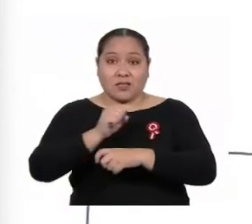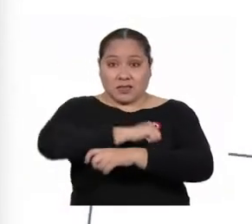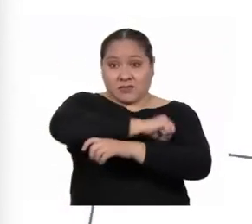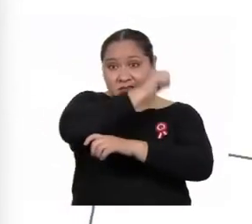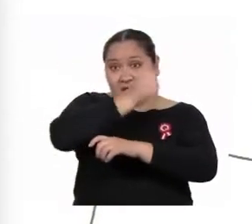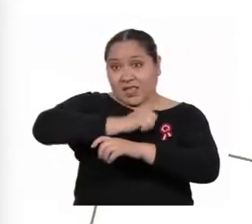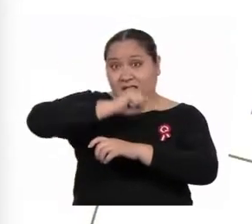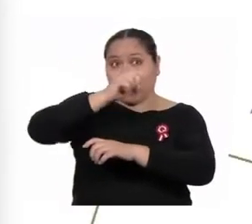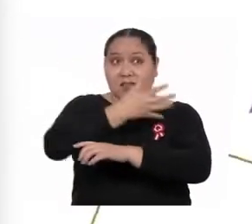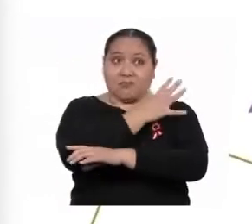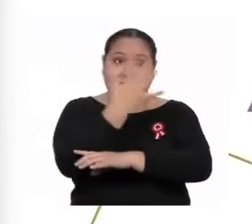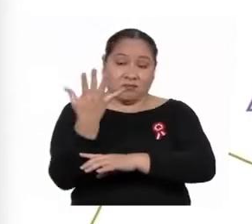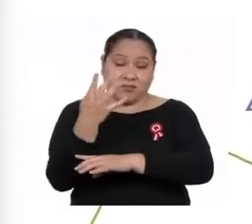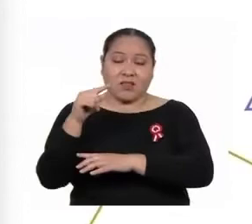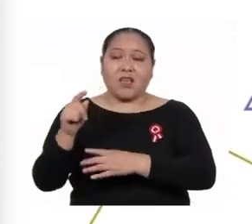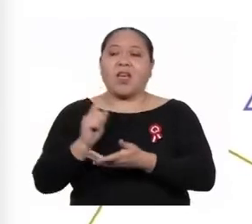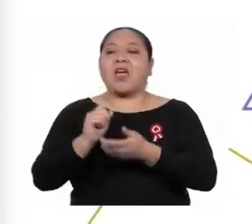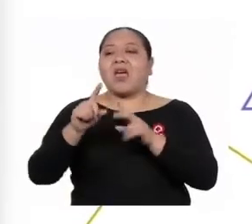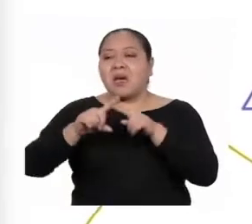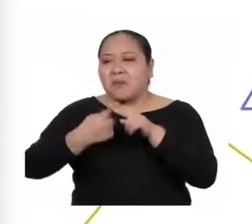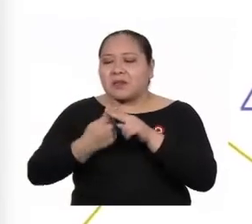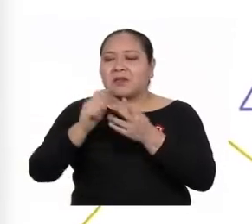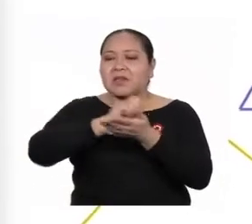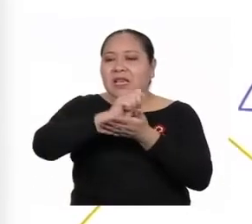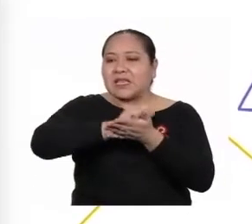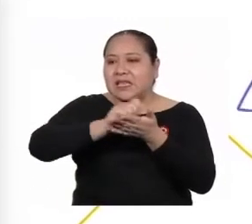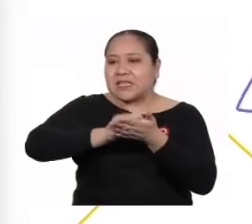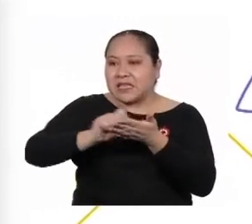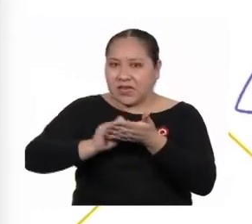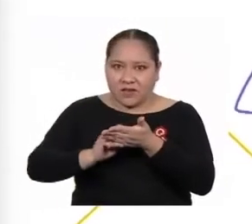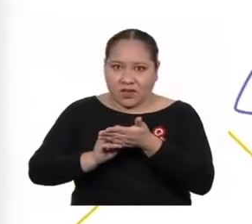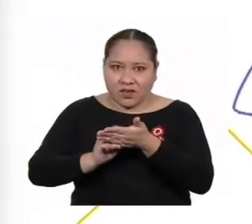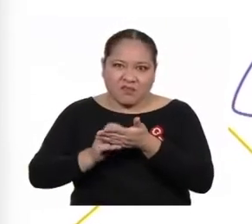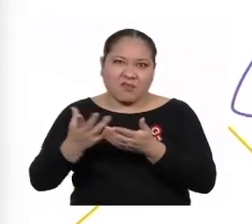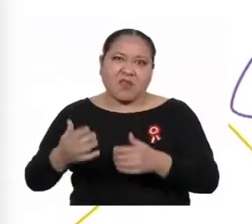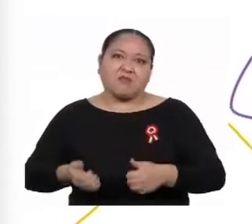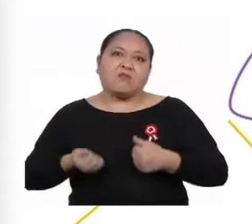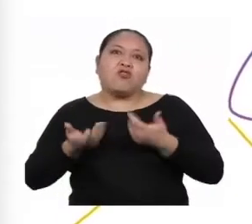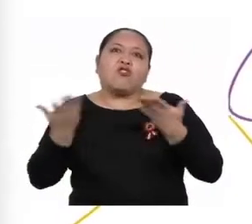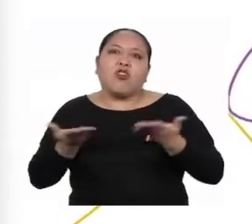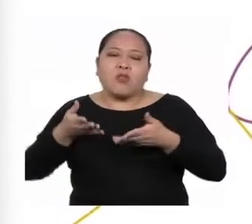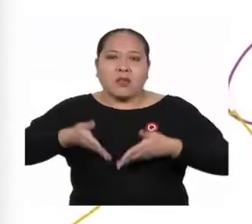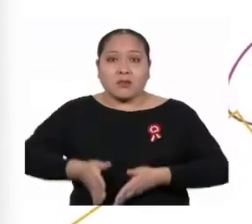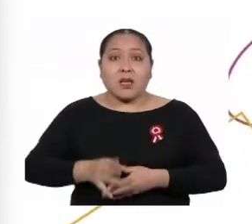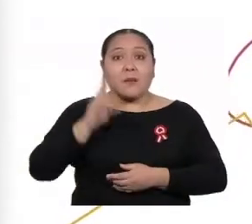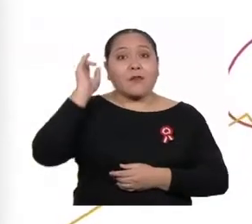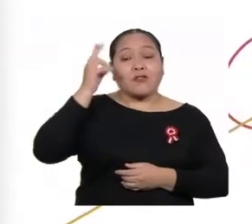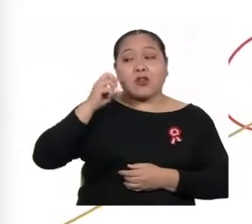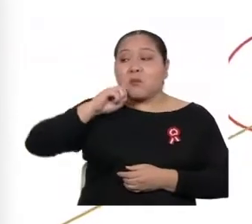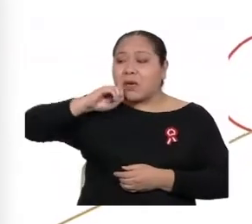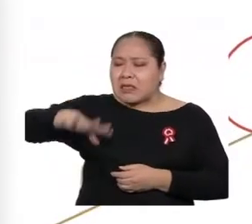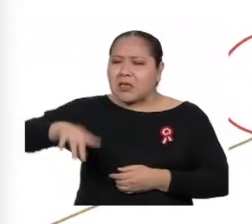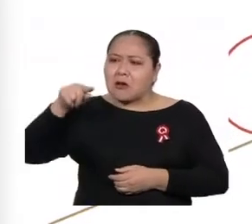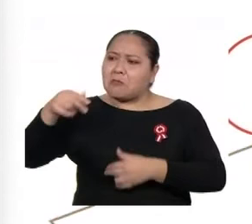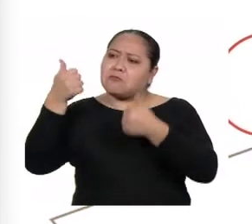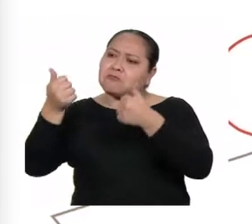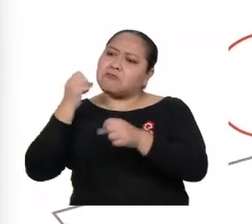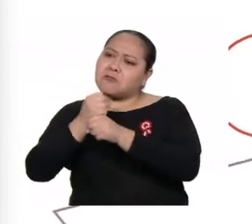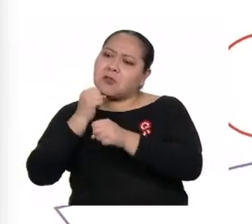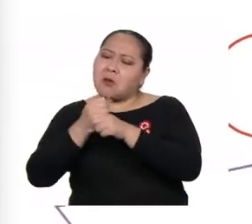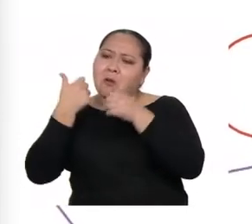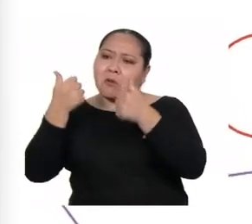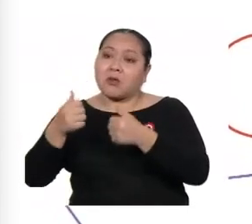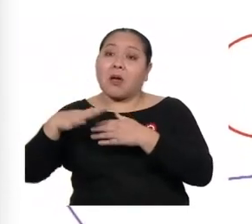Se me fue la pluma y el profesor dijo que mi trabajo fue el mejor de todos y me pidió que en la próxima clase lo